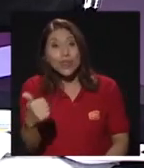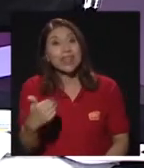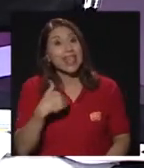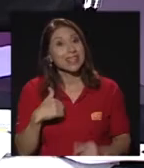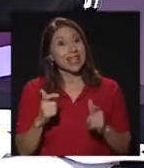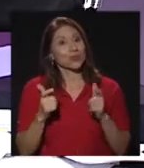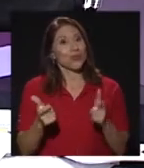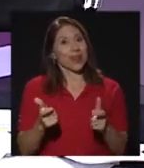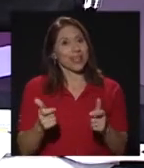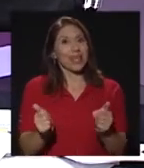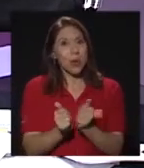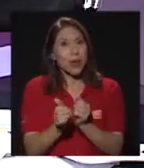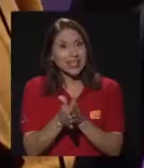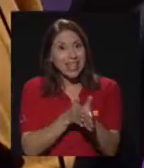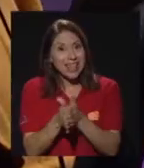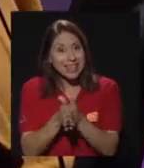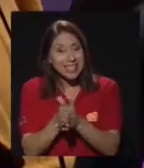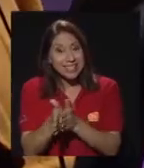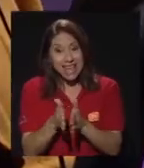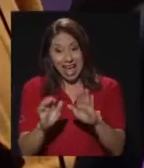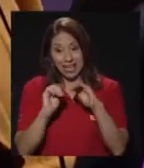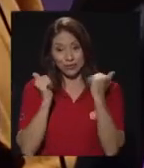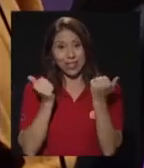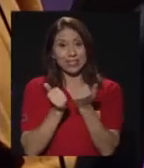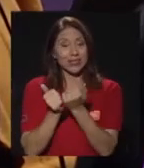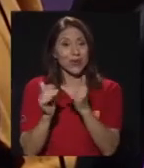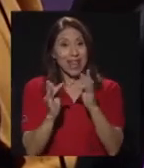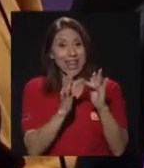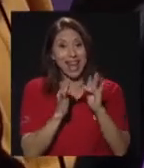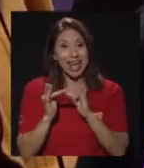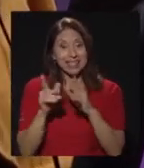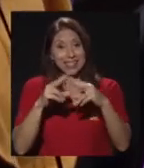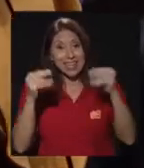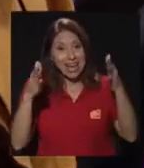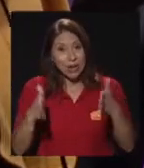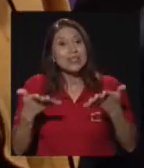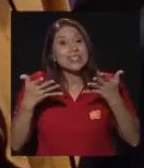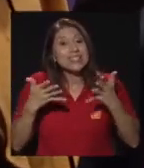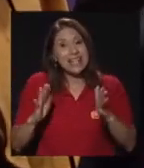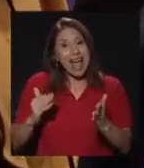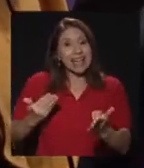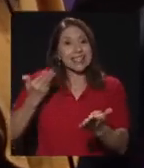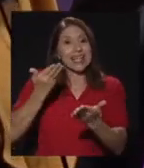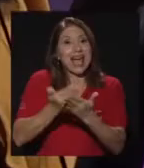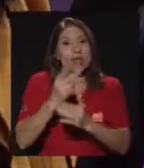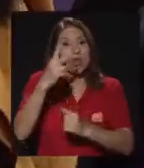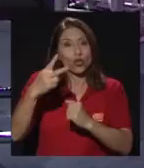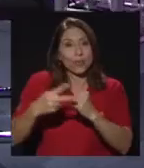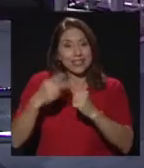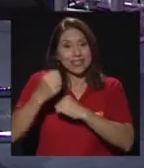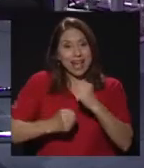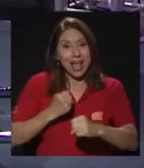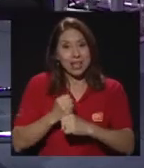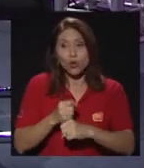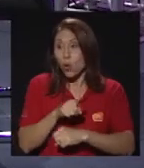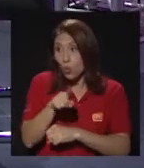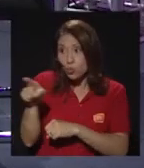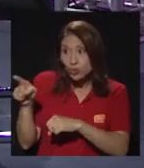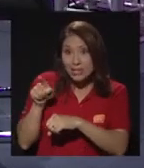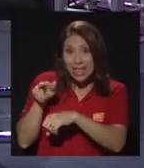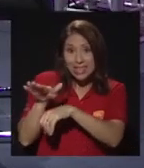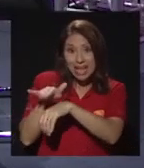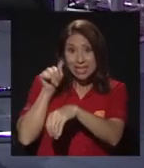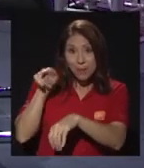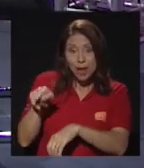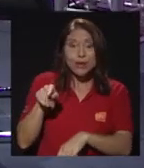Enlace Nicaragüense, que nos organizamos, que ya ha llegado dos veces al año. Ustedes la llamaron. Sí, este año